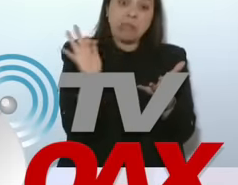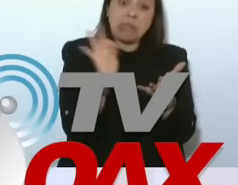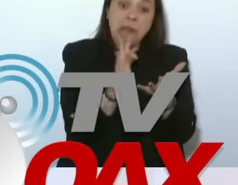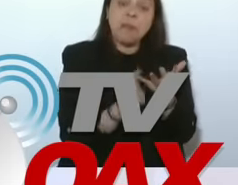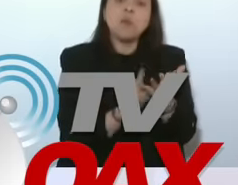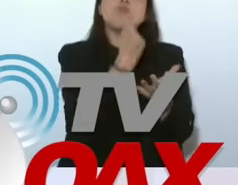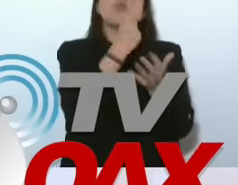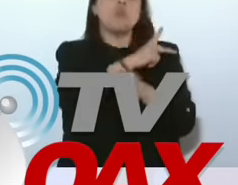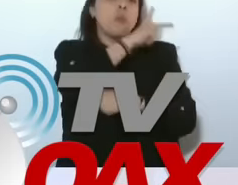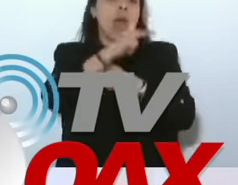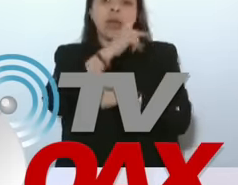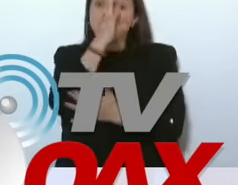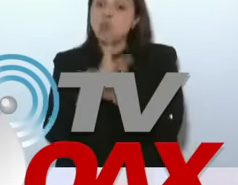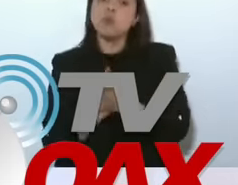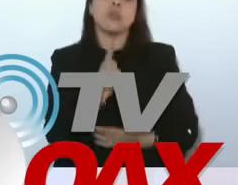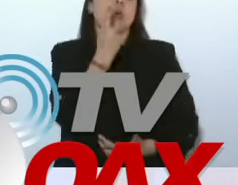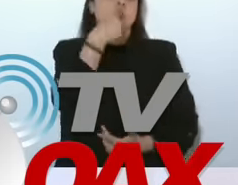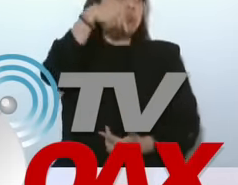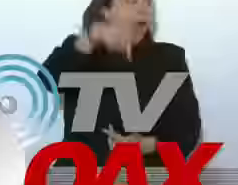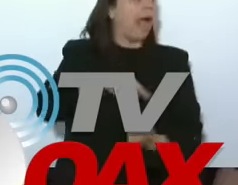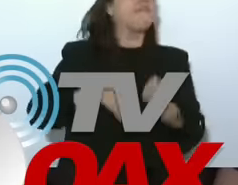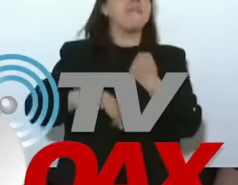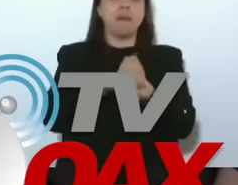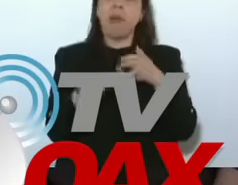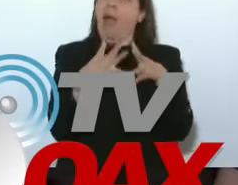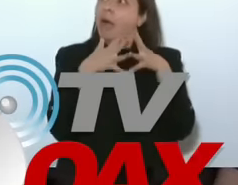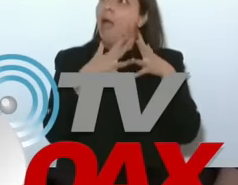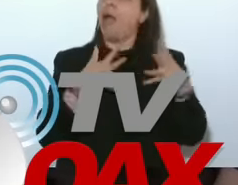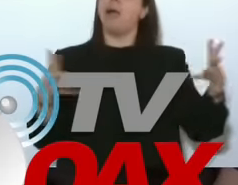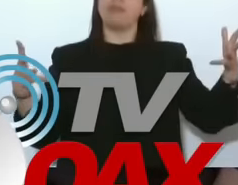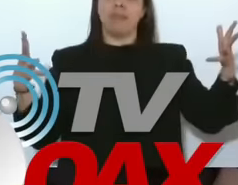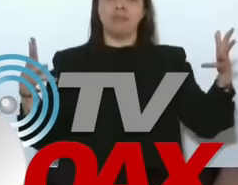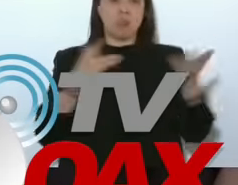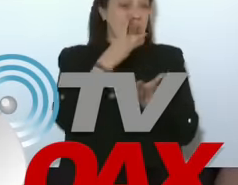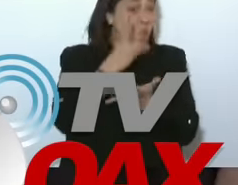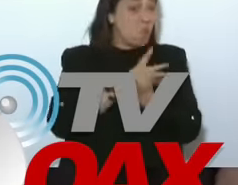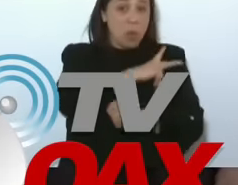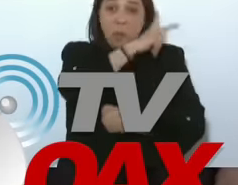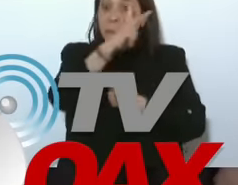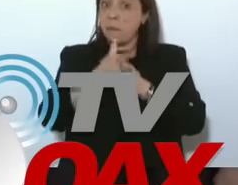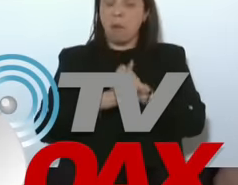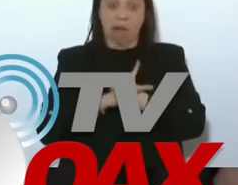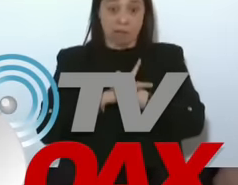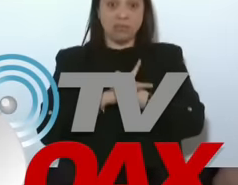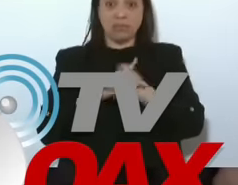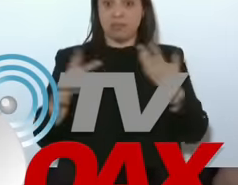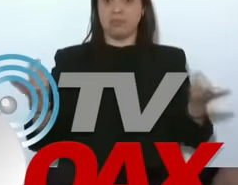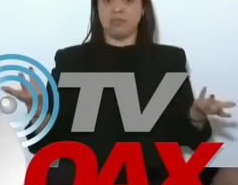farmacia de estas dimensiones.